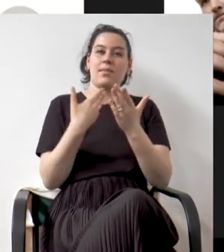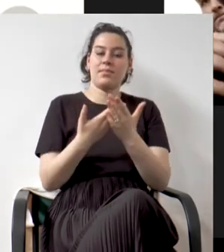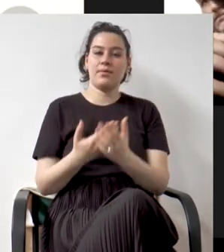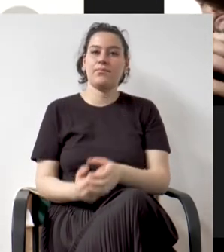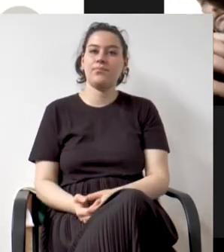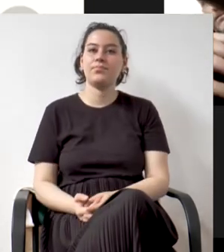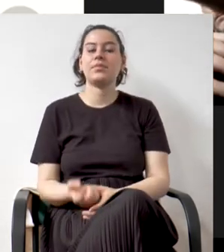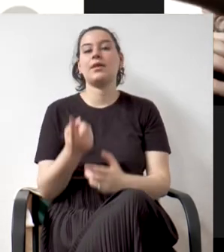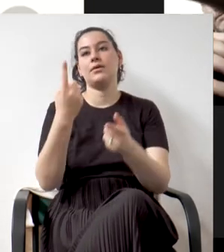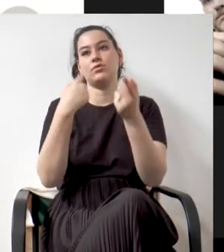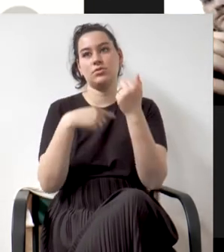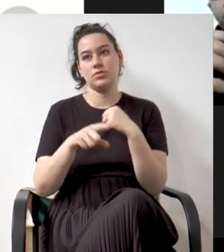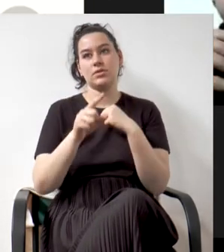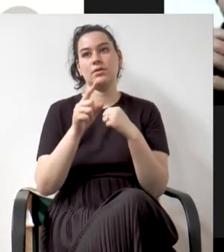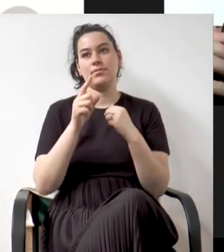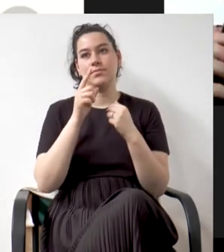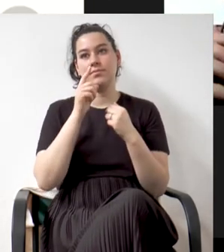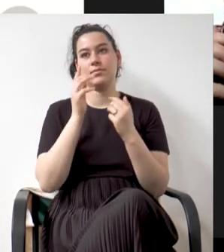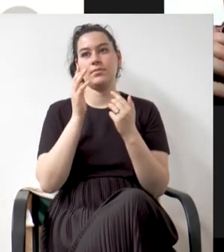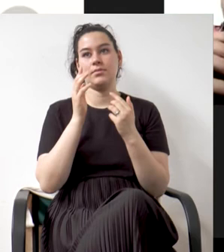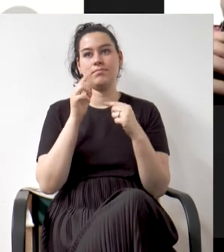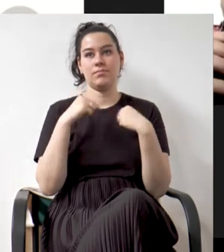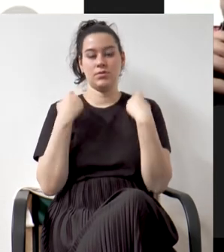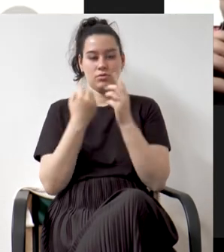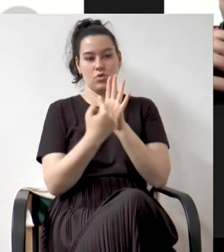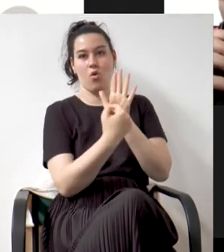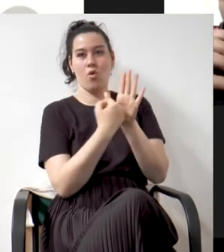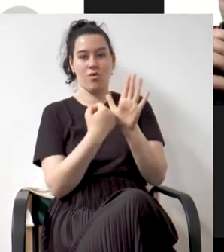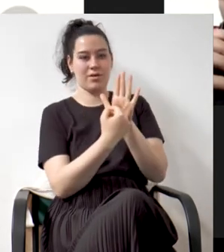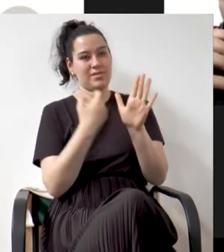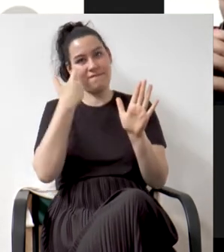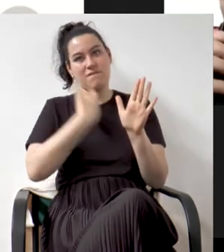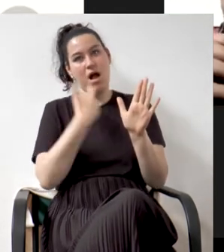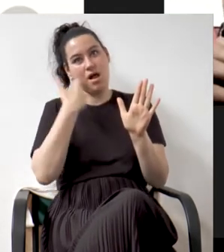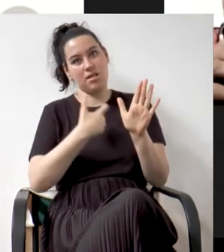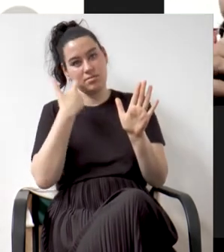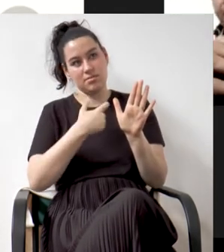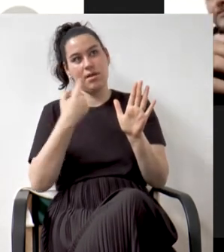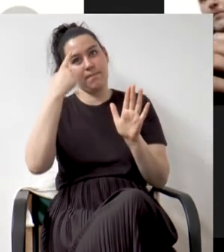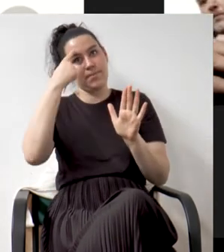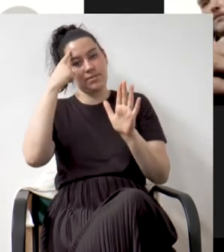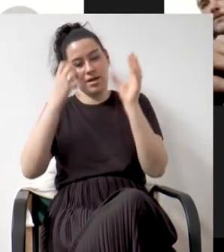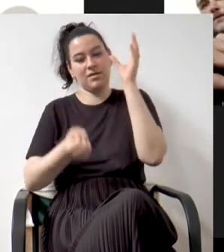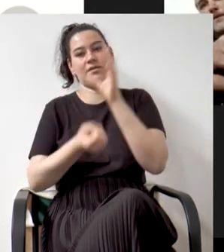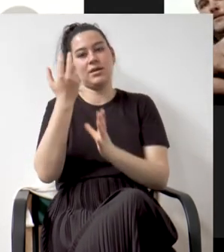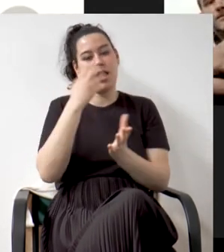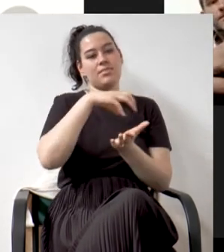Por lo tanto, los departamentos desde el noreste todavía están lejos de pensarse en la creación de los